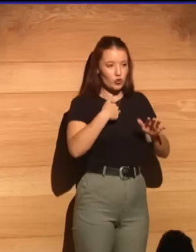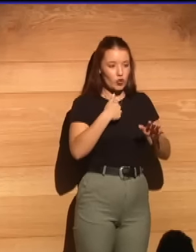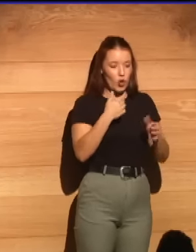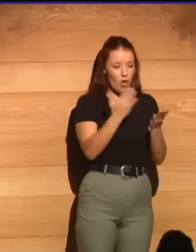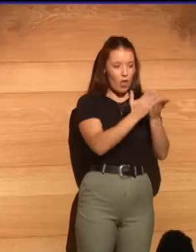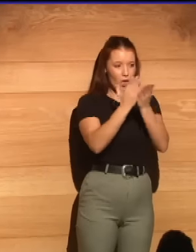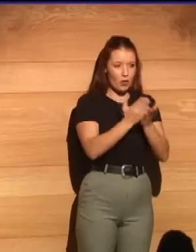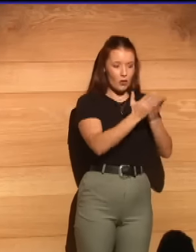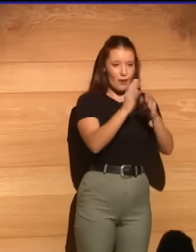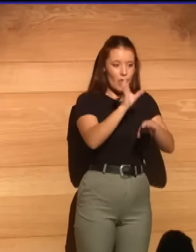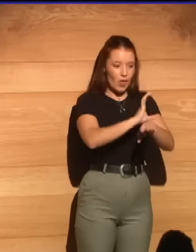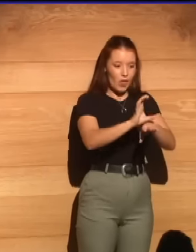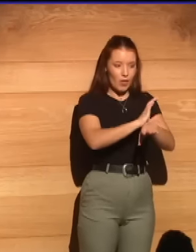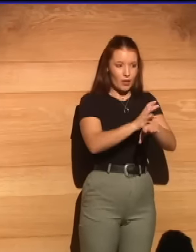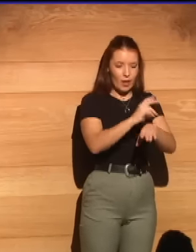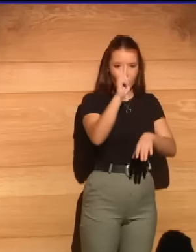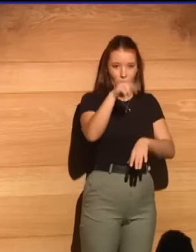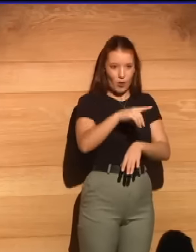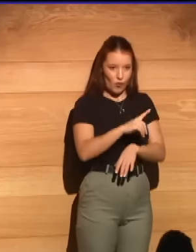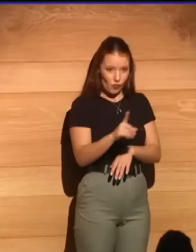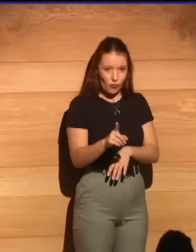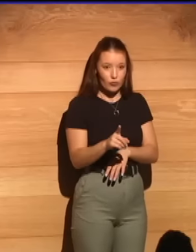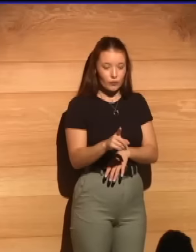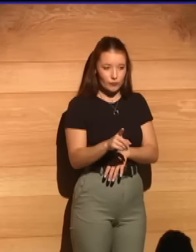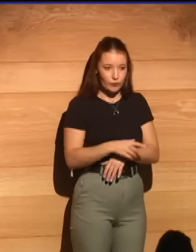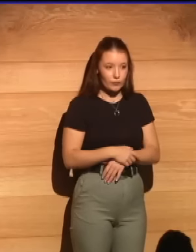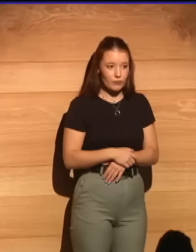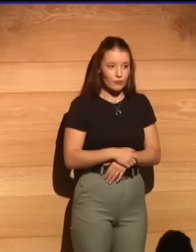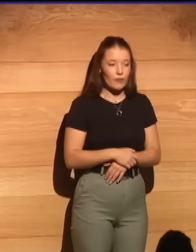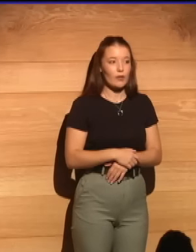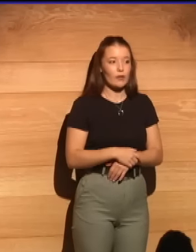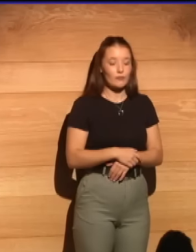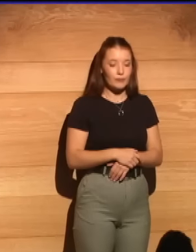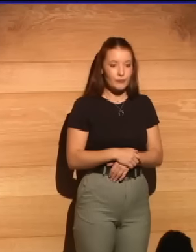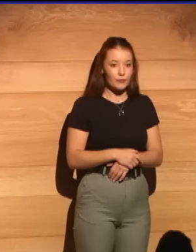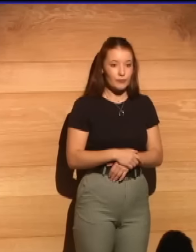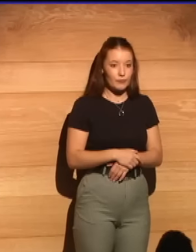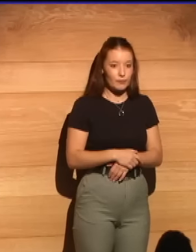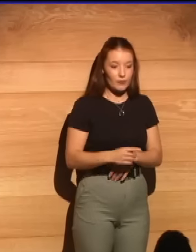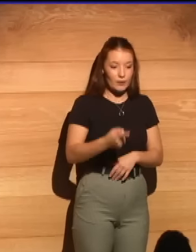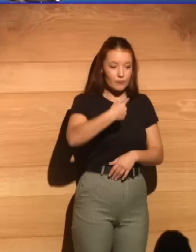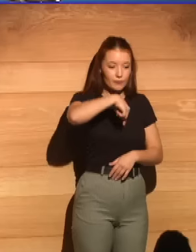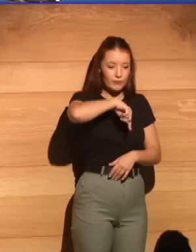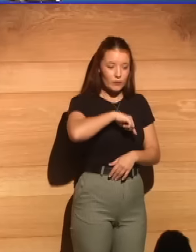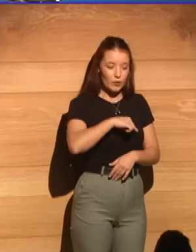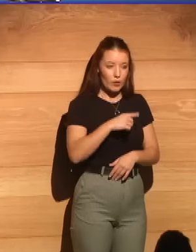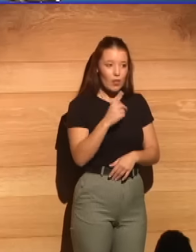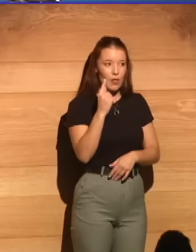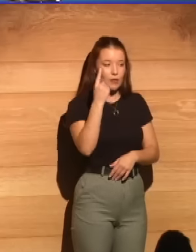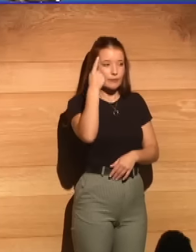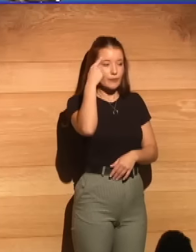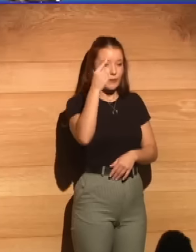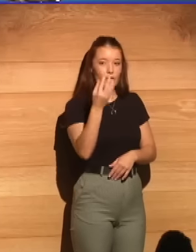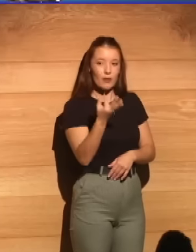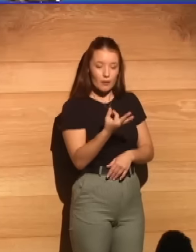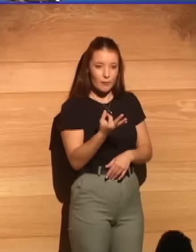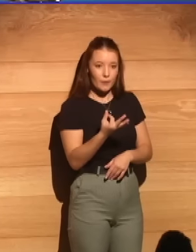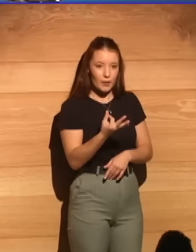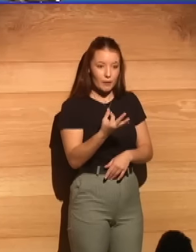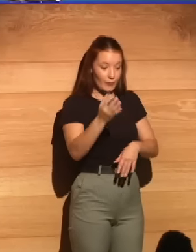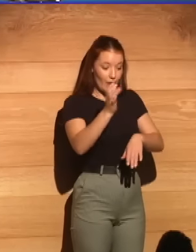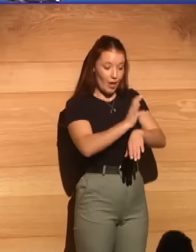telecomunicaciones e informática, pero no, evidentemente no había pues, las carreras que hay hoy. Y lo que nos tenemos que empezar a acostumbrar es que la definición de una